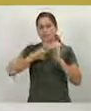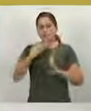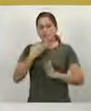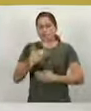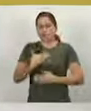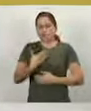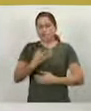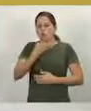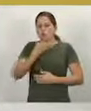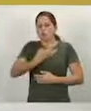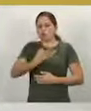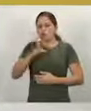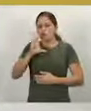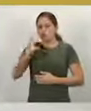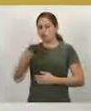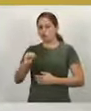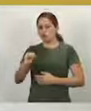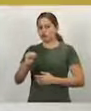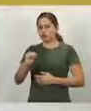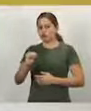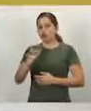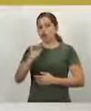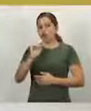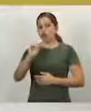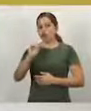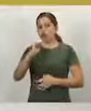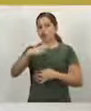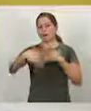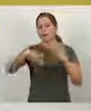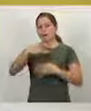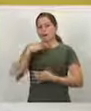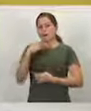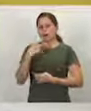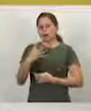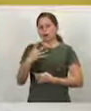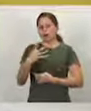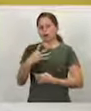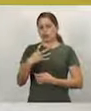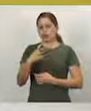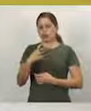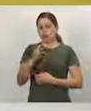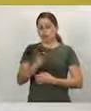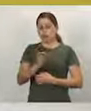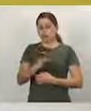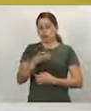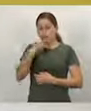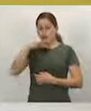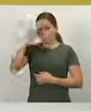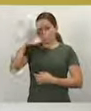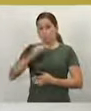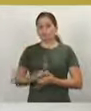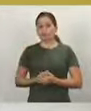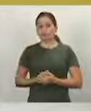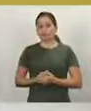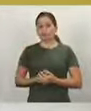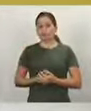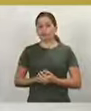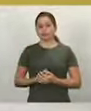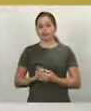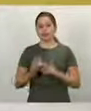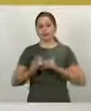cómo Fidel denuncia los 6 problemas fundamentales que existían en Cuba, pero